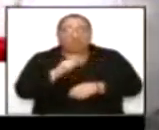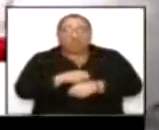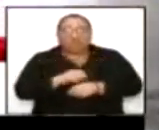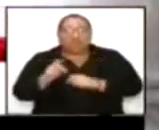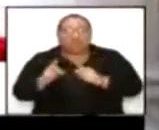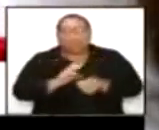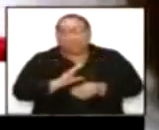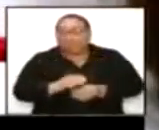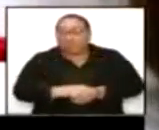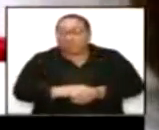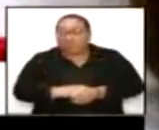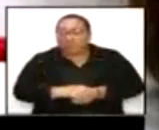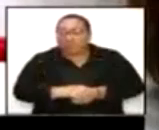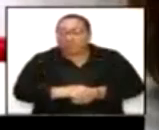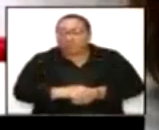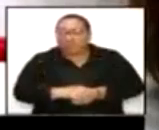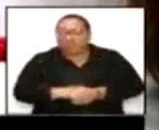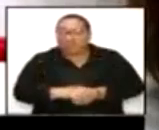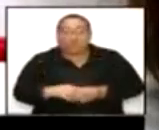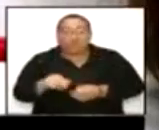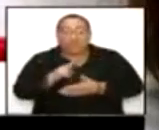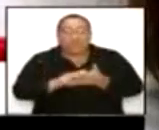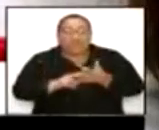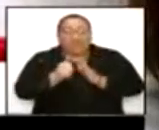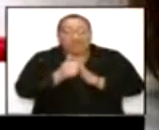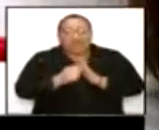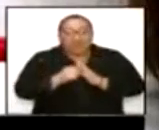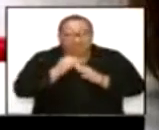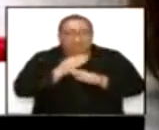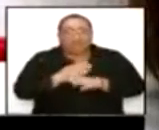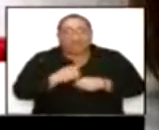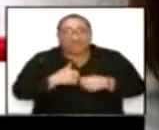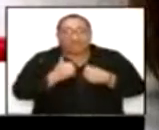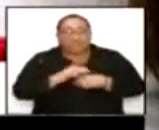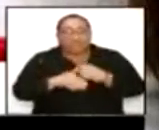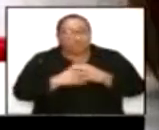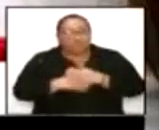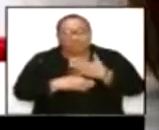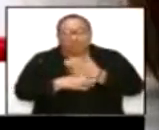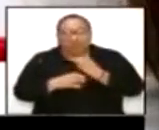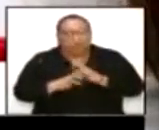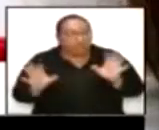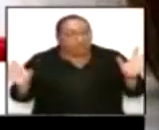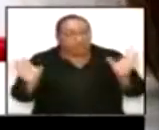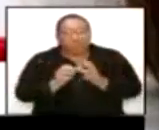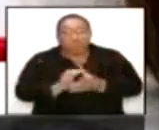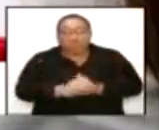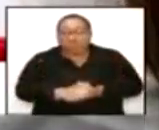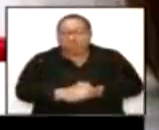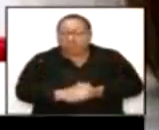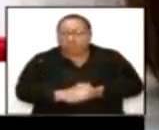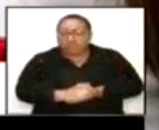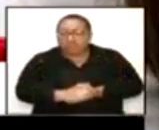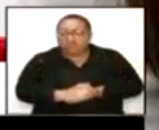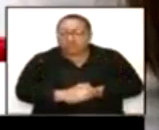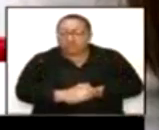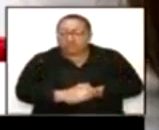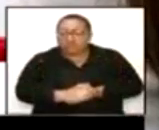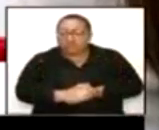este debate o leer un artículo. No, defender la vida es defender la vida en todos sus extremos. Y entonces la Defensoría del